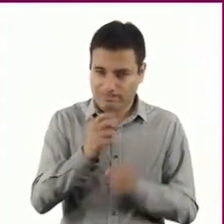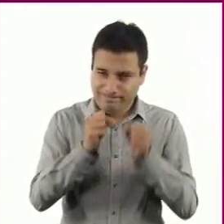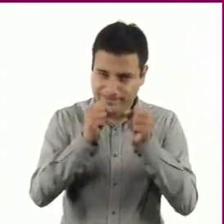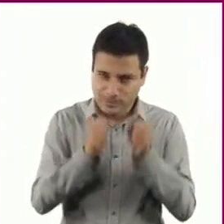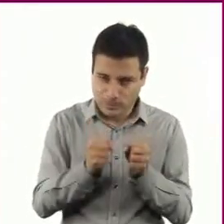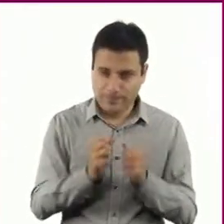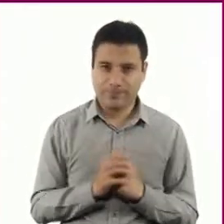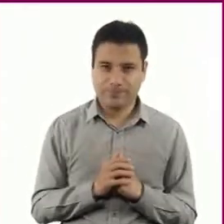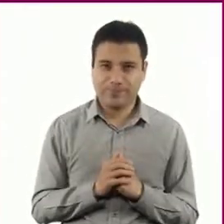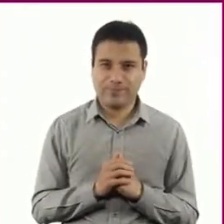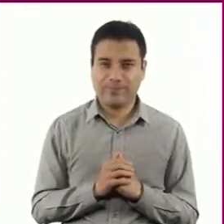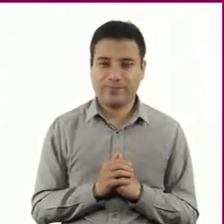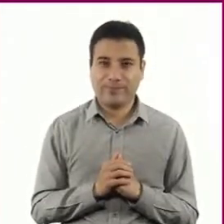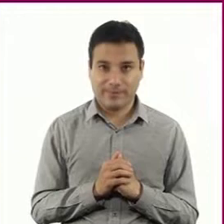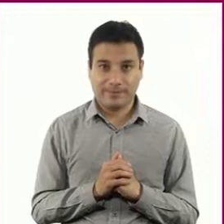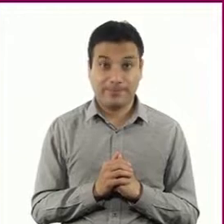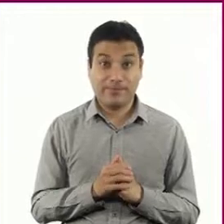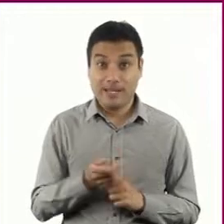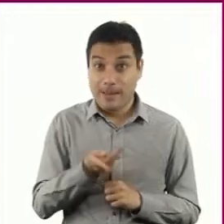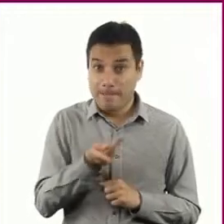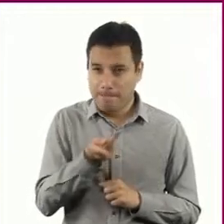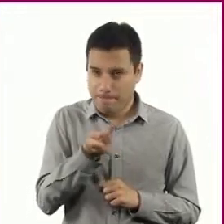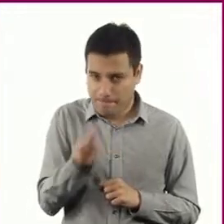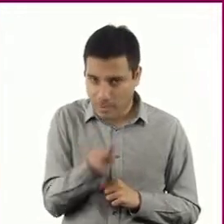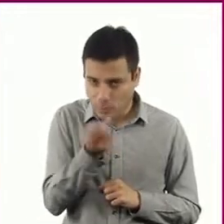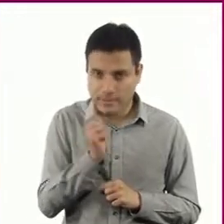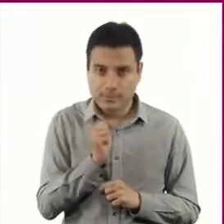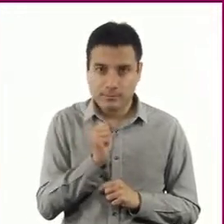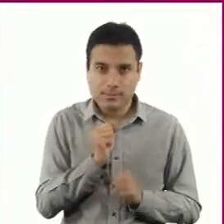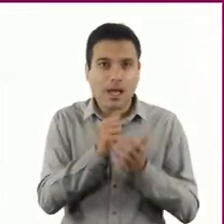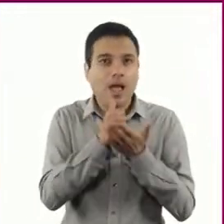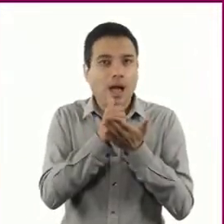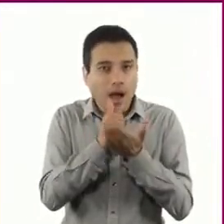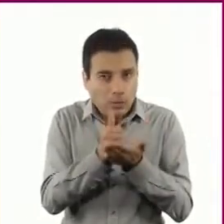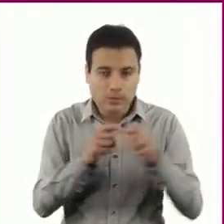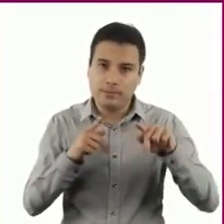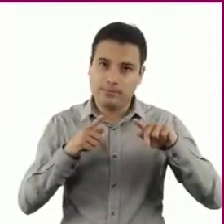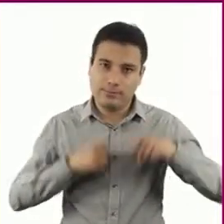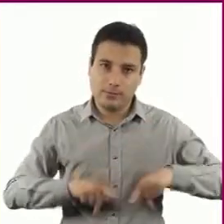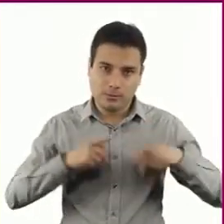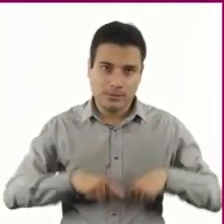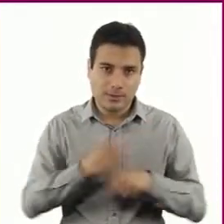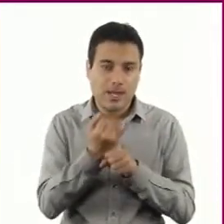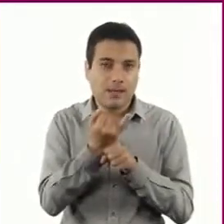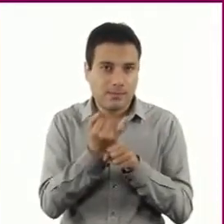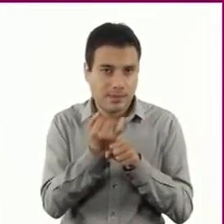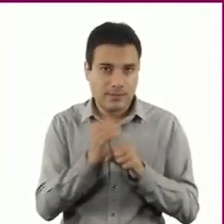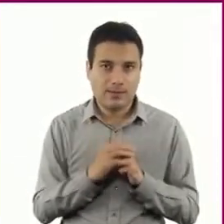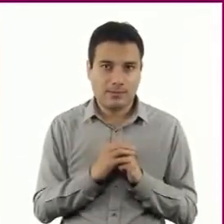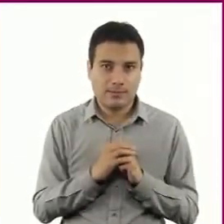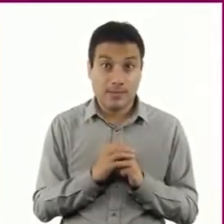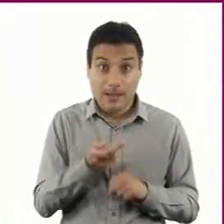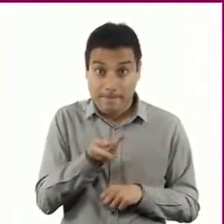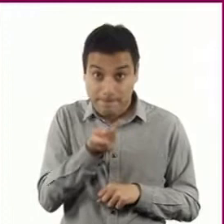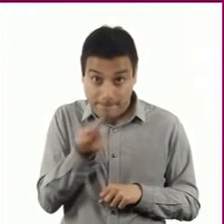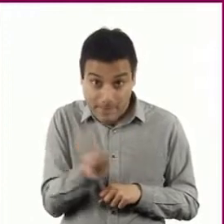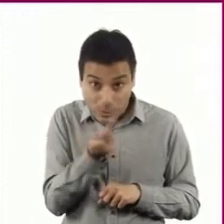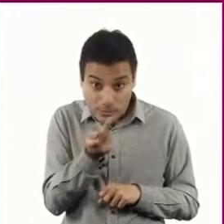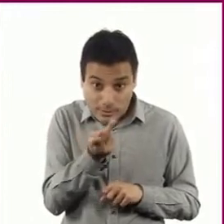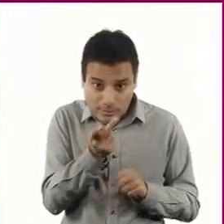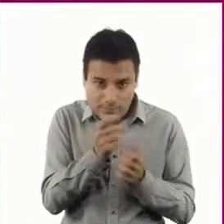certeza es que el planteamiento de preguntas ha ayudado a generar conocimiento. La pregunta es la puerta al